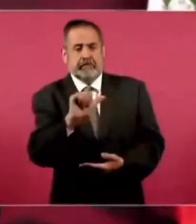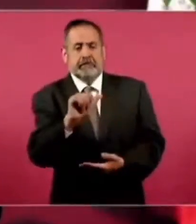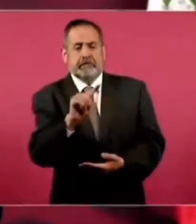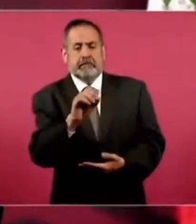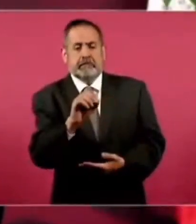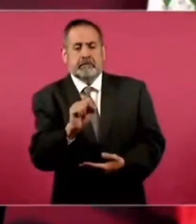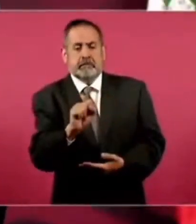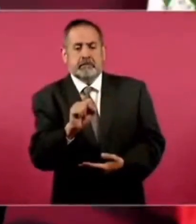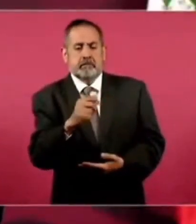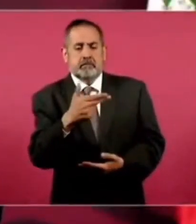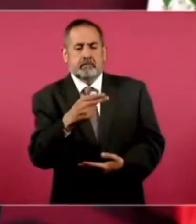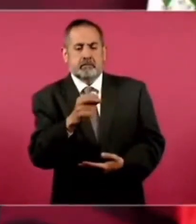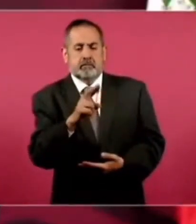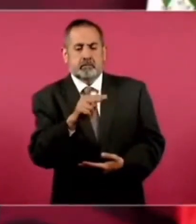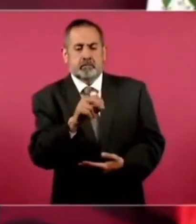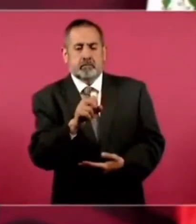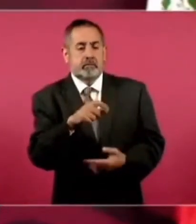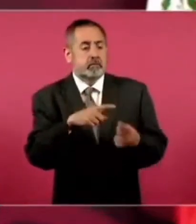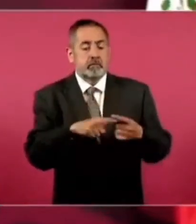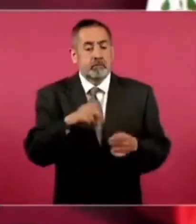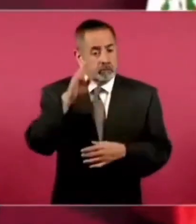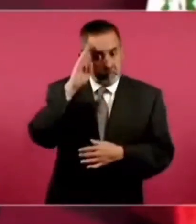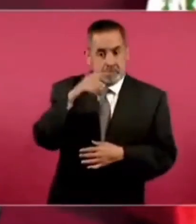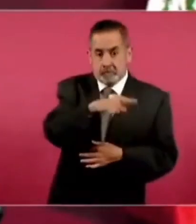Pero el señor